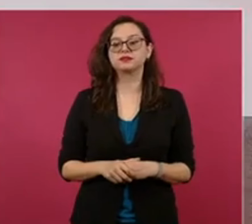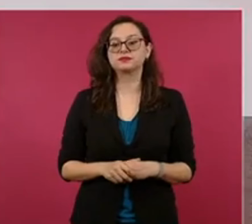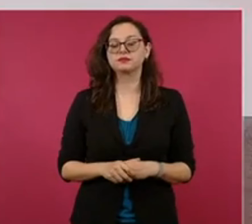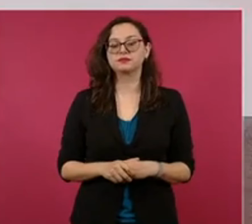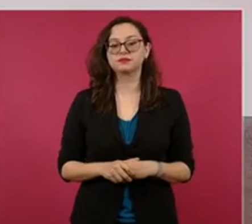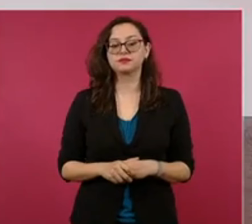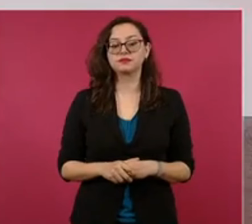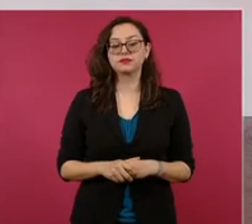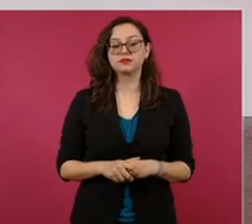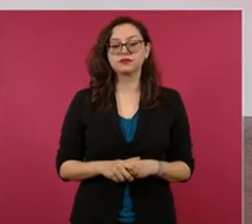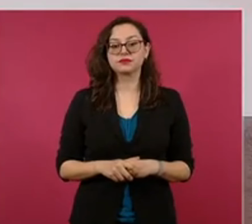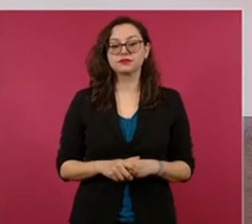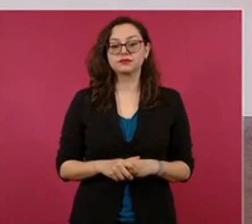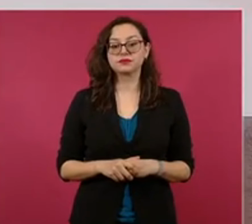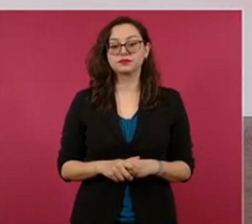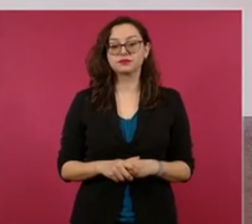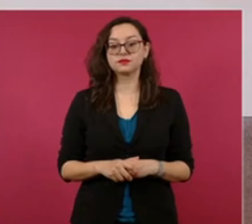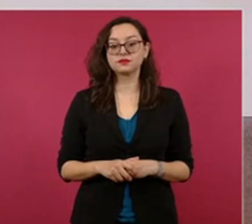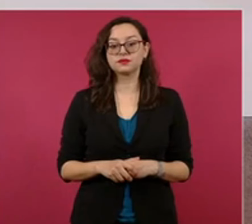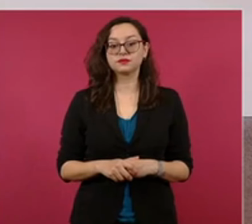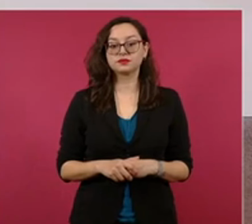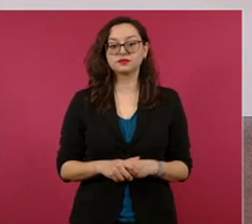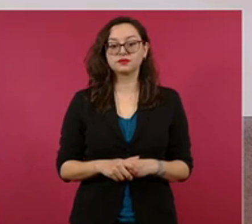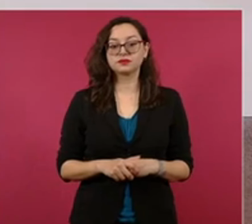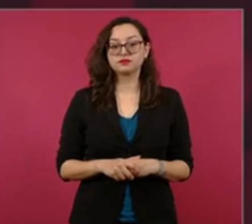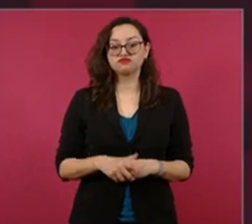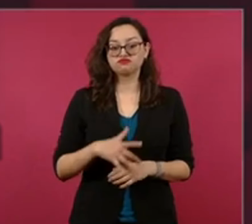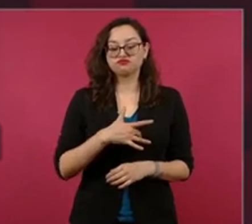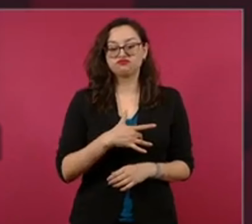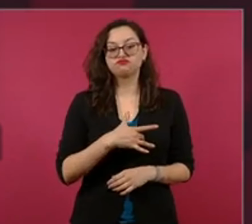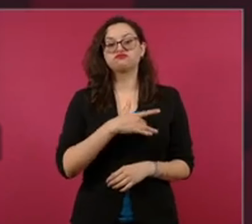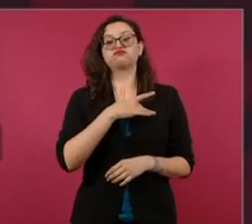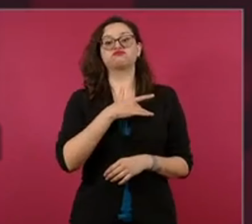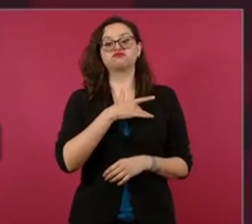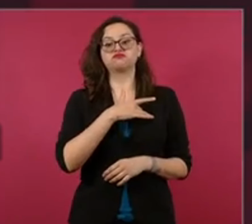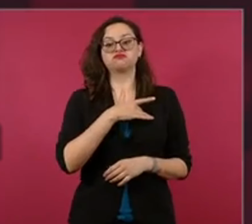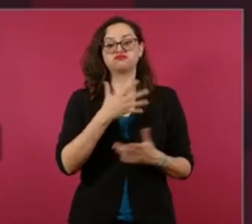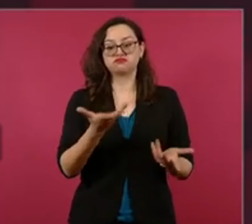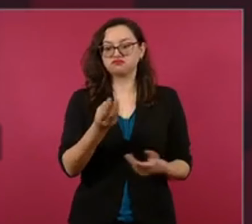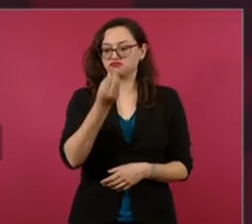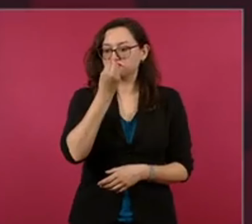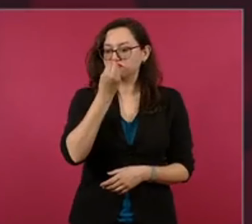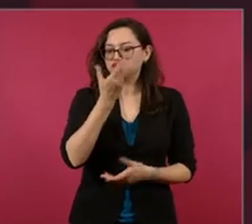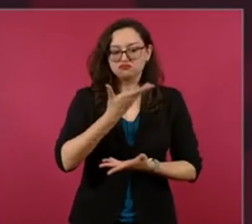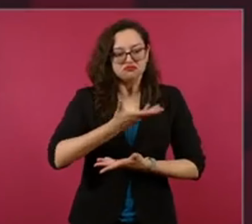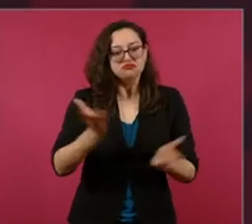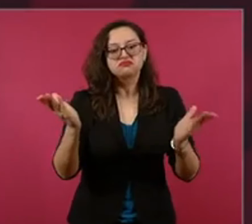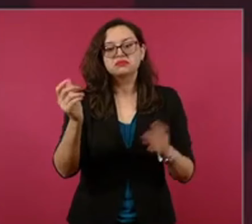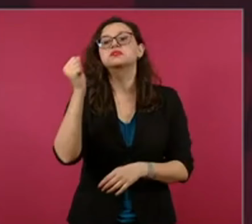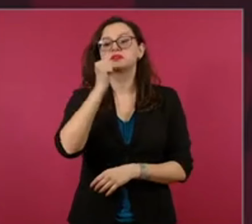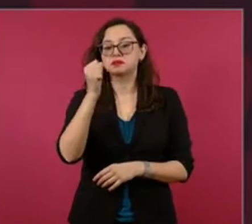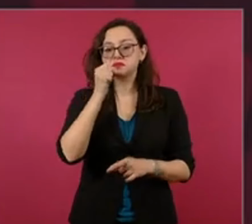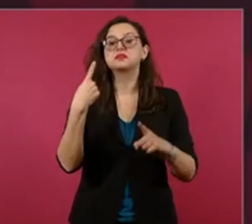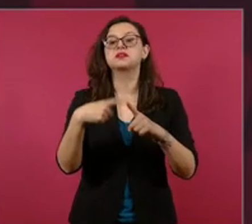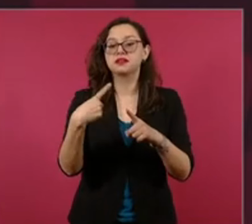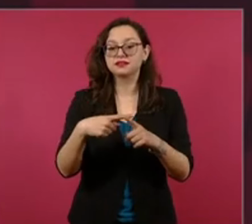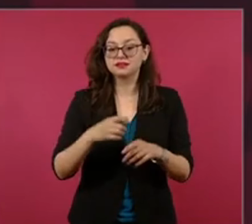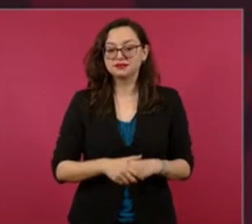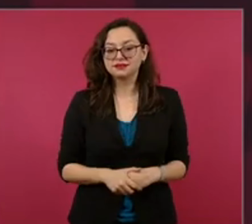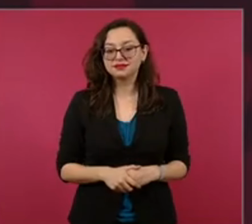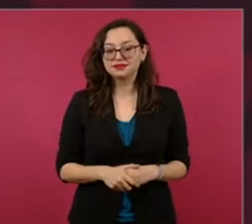que hemos o garantizamos siempre la comida sobre la mesa.